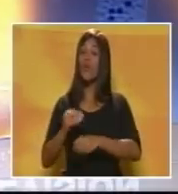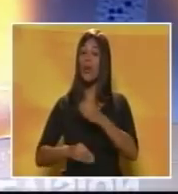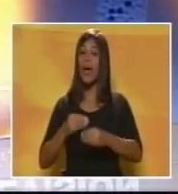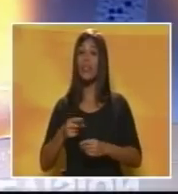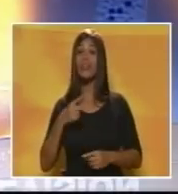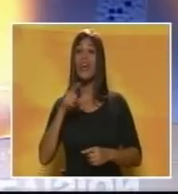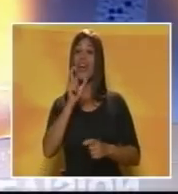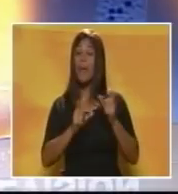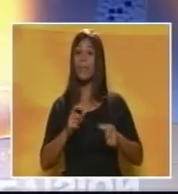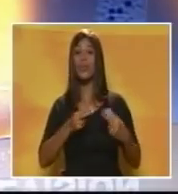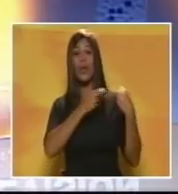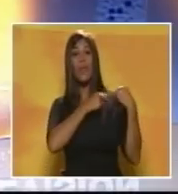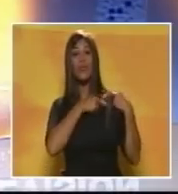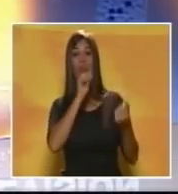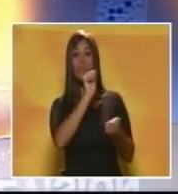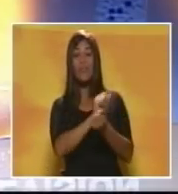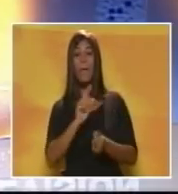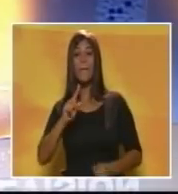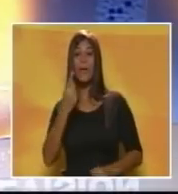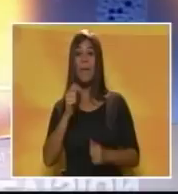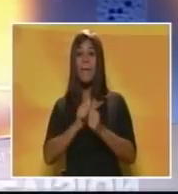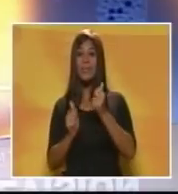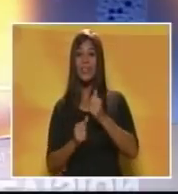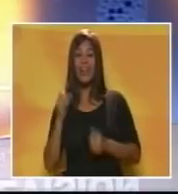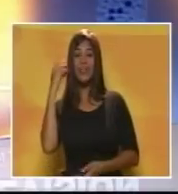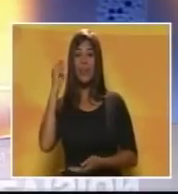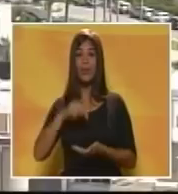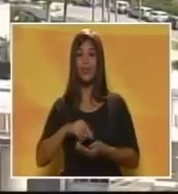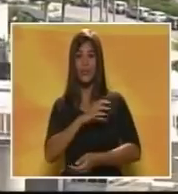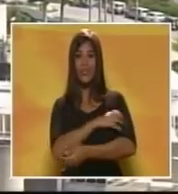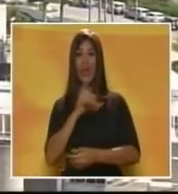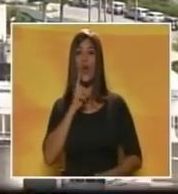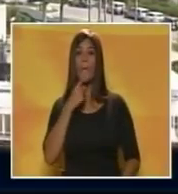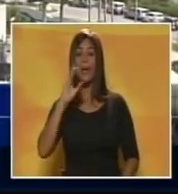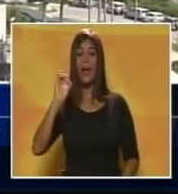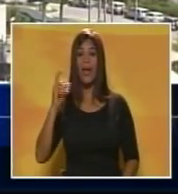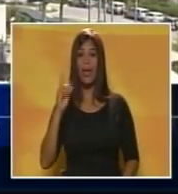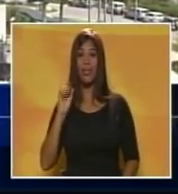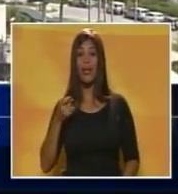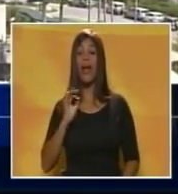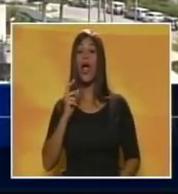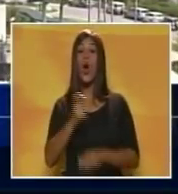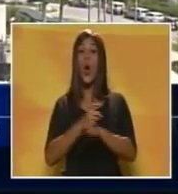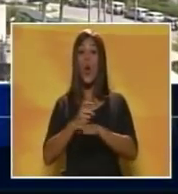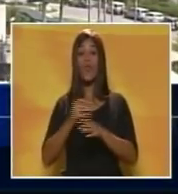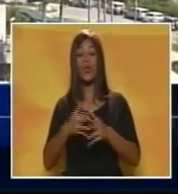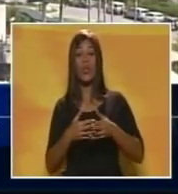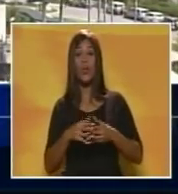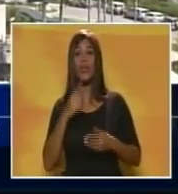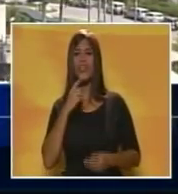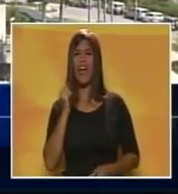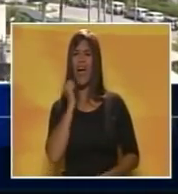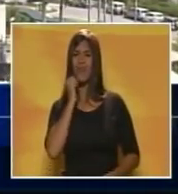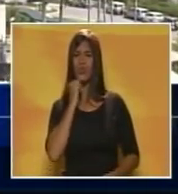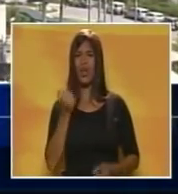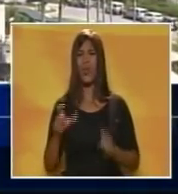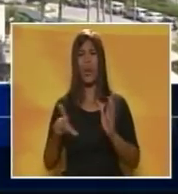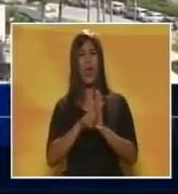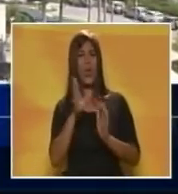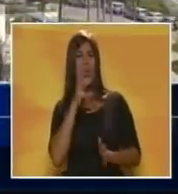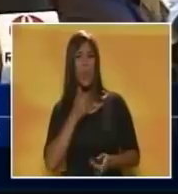venezolanas no liberan al primer vicepresidente de la Asamblea Nacional, Edgar Zambrano. El gobierno de Estados Unidos calificó de arbitraria, ilegal